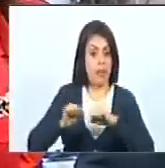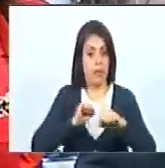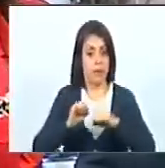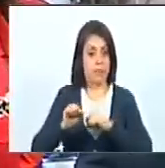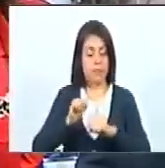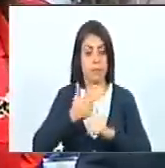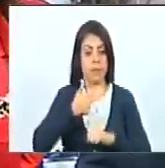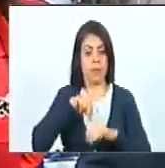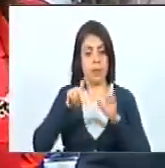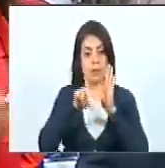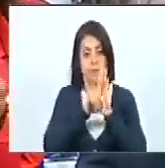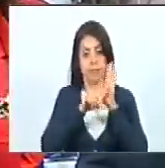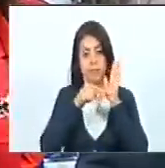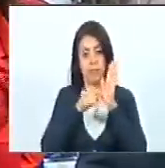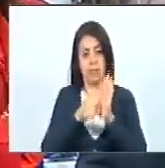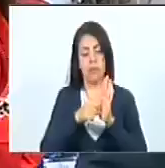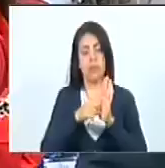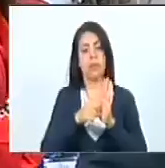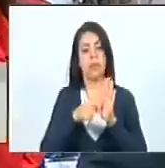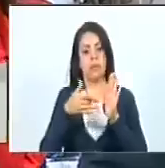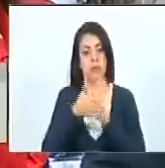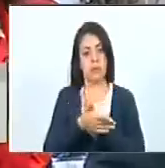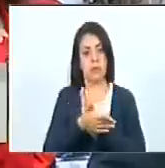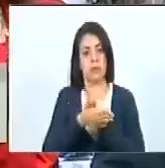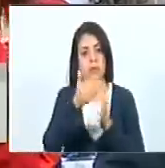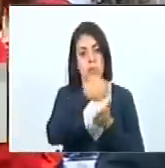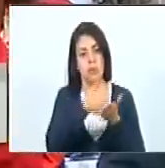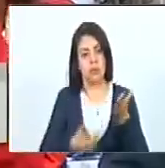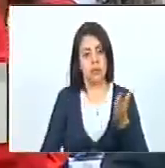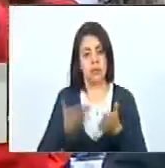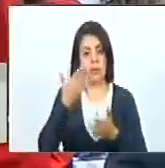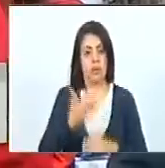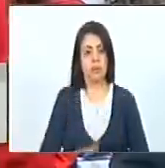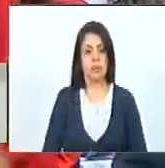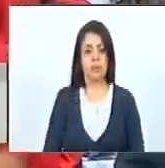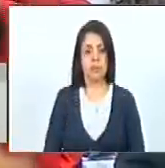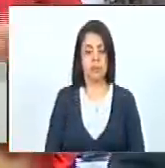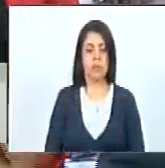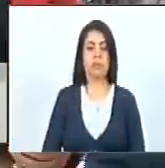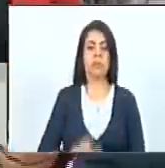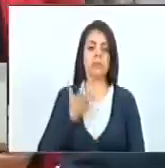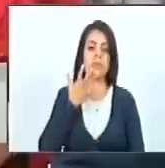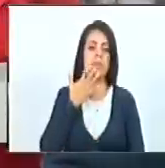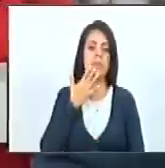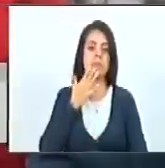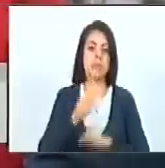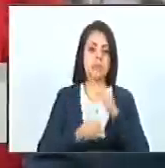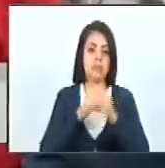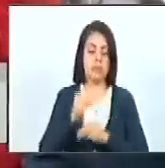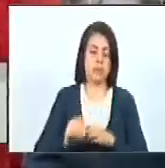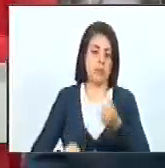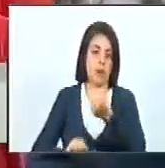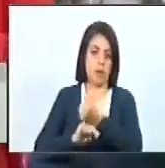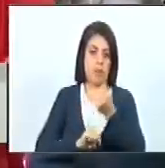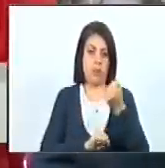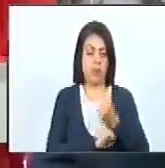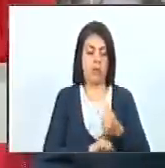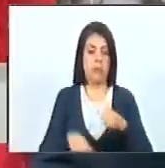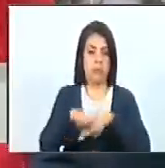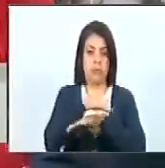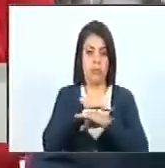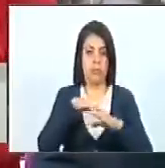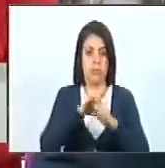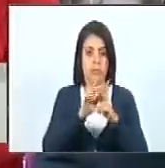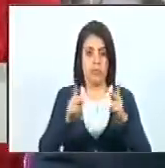indudablemente nuestra ley orgánica constituye un instrumento fundamental, el cual, por ejemplo, ha servido de base para que el